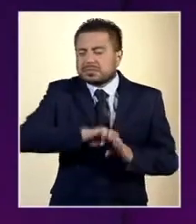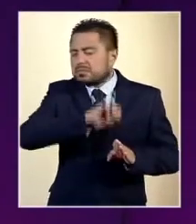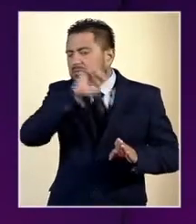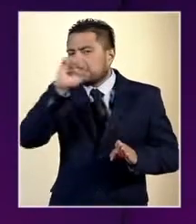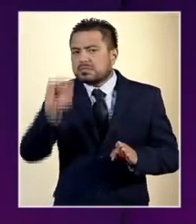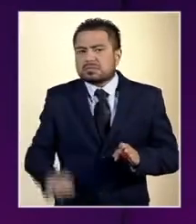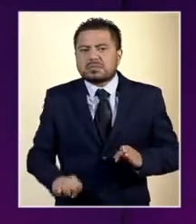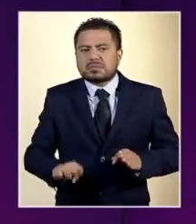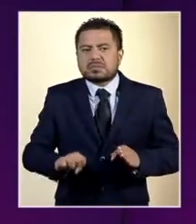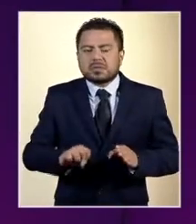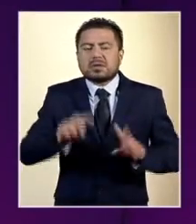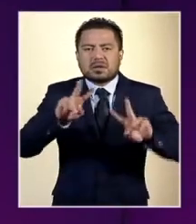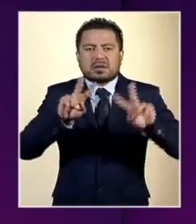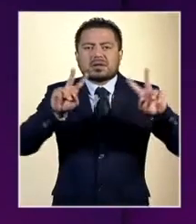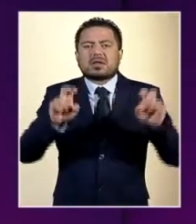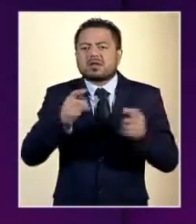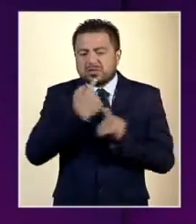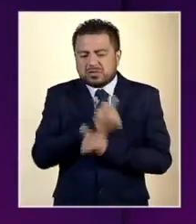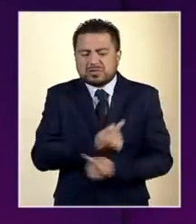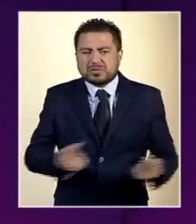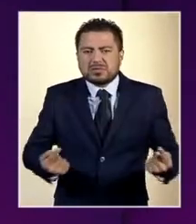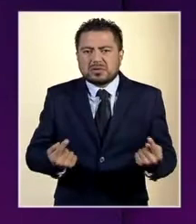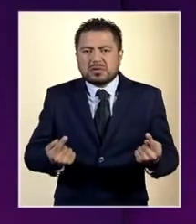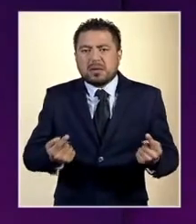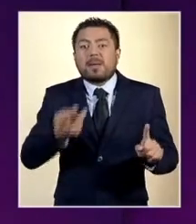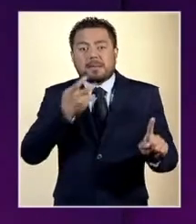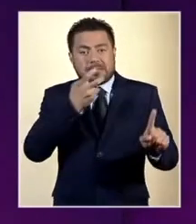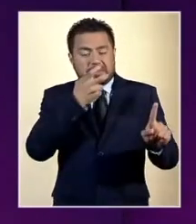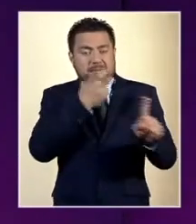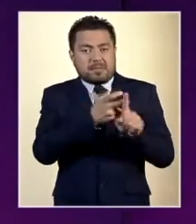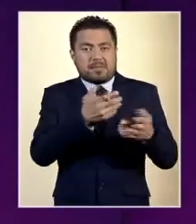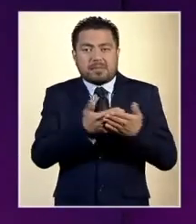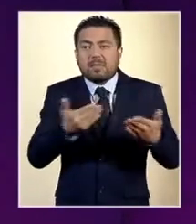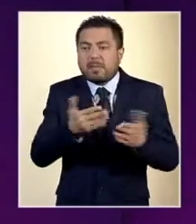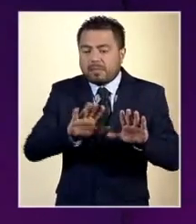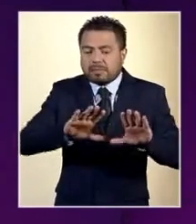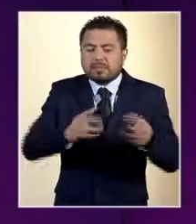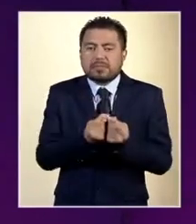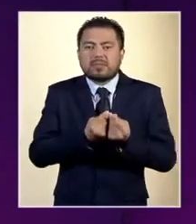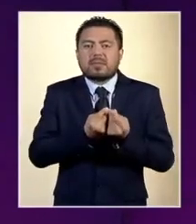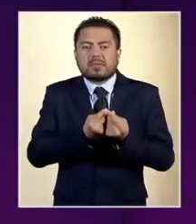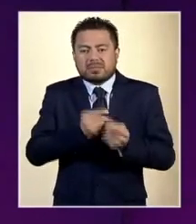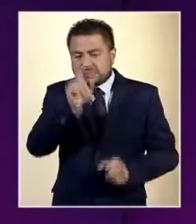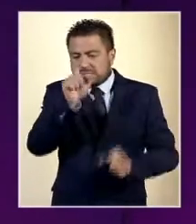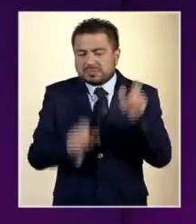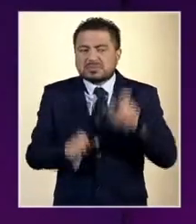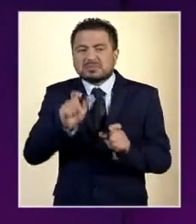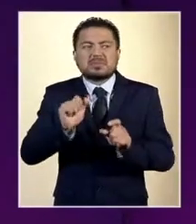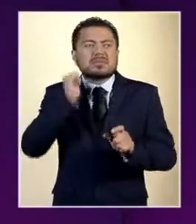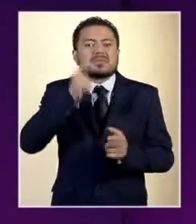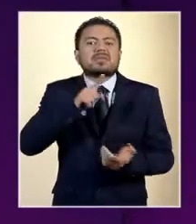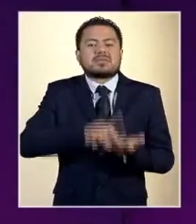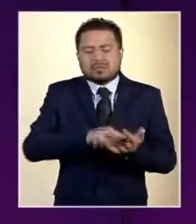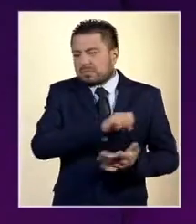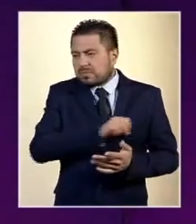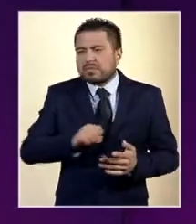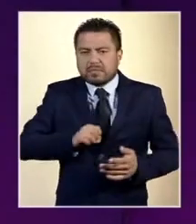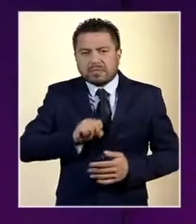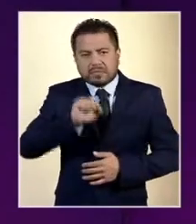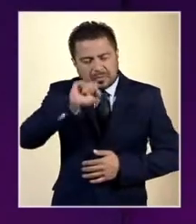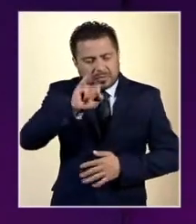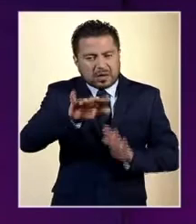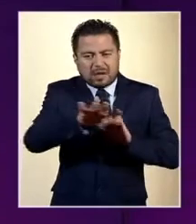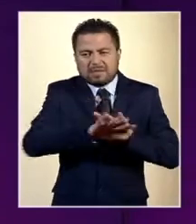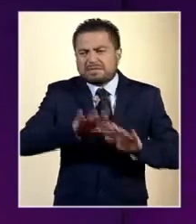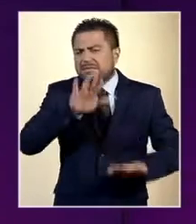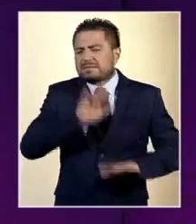ejemplo, en el tema con niños, pues por una parte, pues el tema de la identidad, pues algo que sí se tiene que cumplir y es algo que es